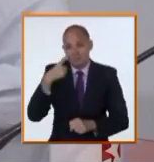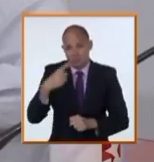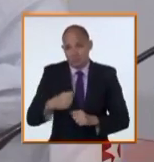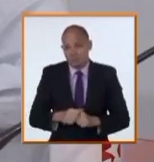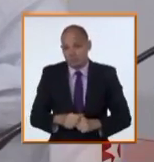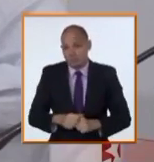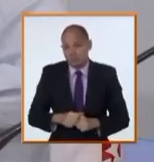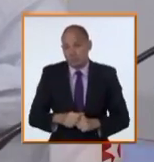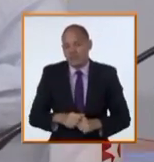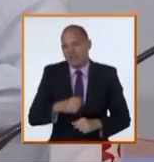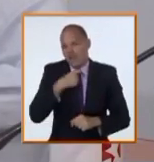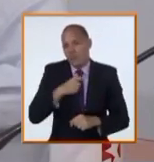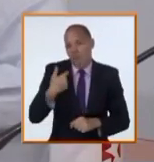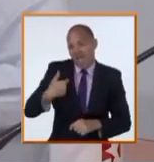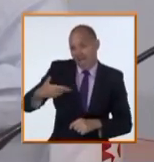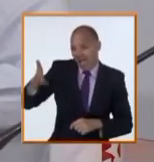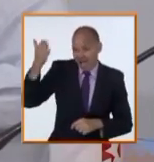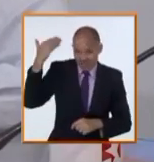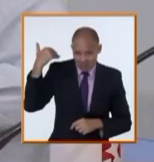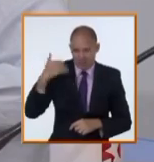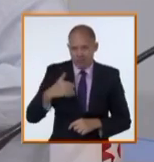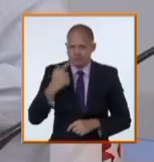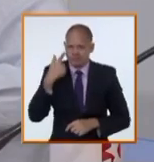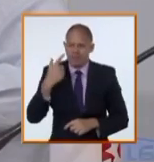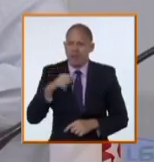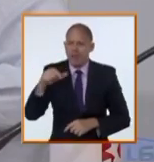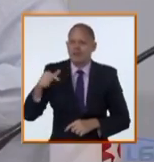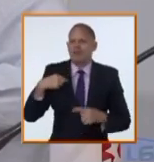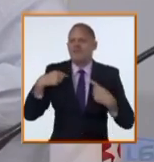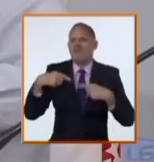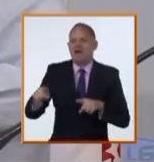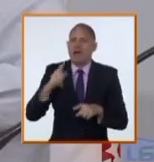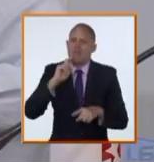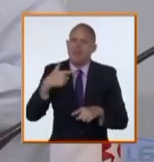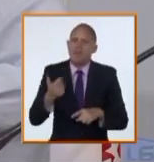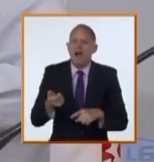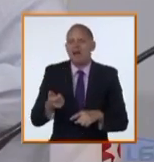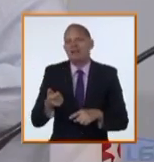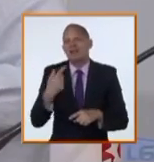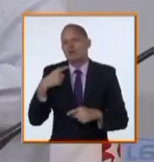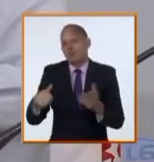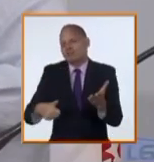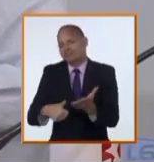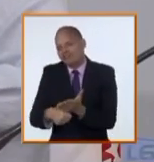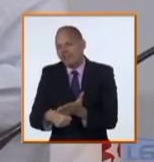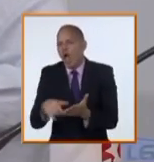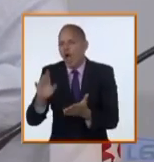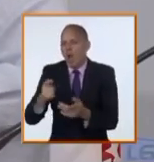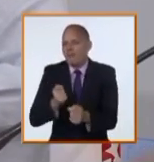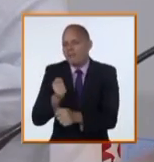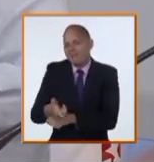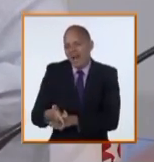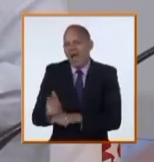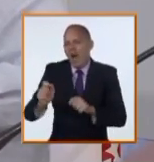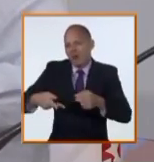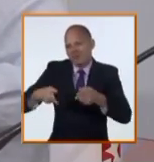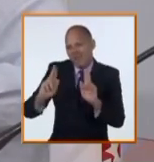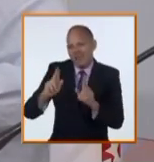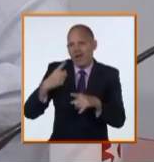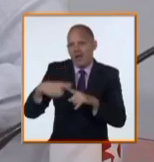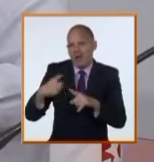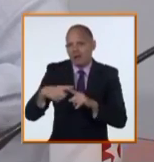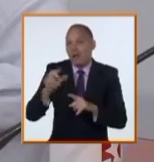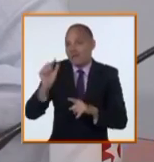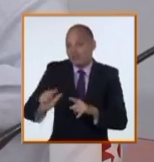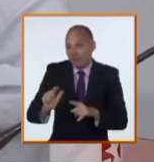que iba alguien a reservar las vacaciones de la familia sacar un un recorrido un circuito y que iba